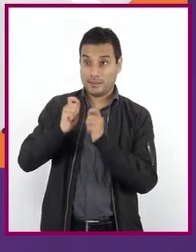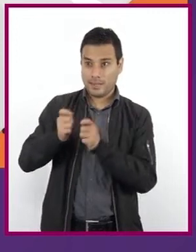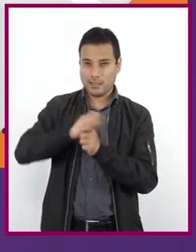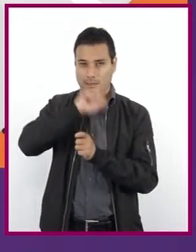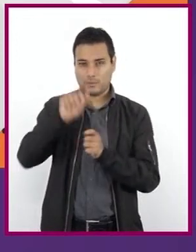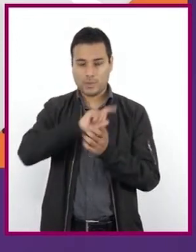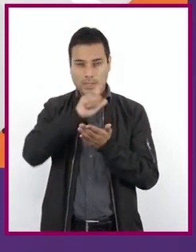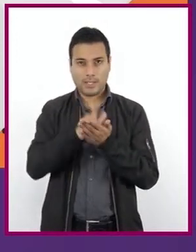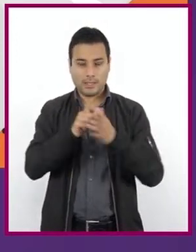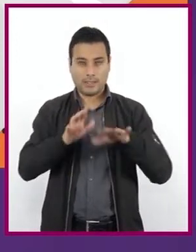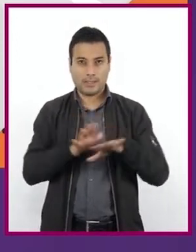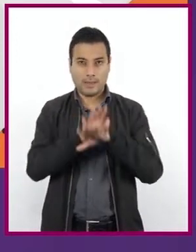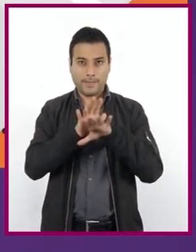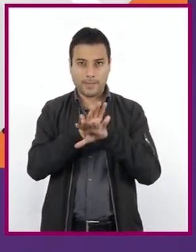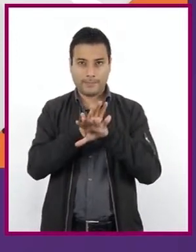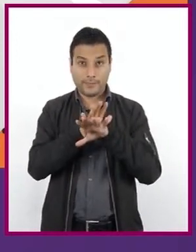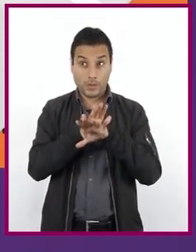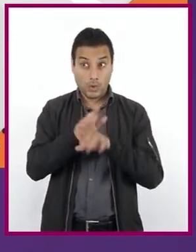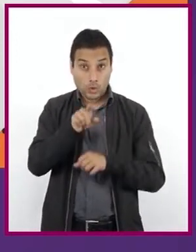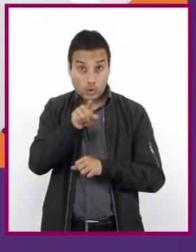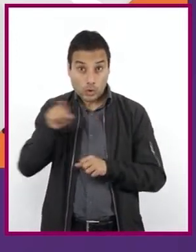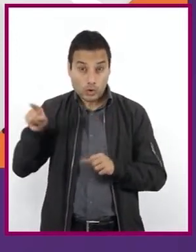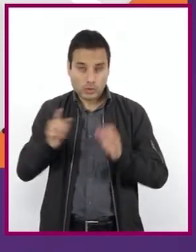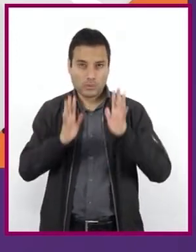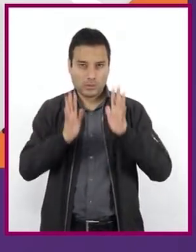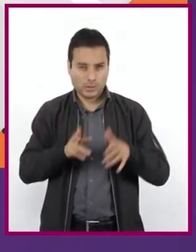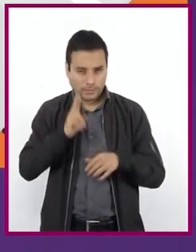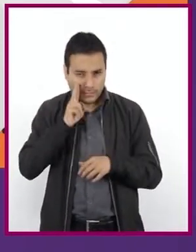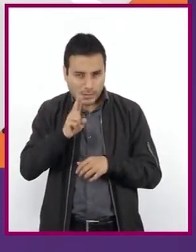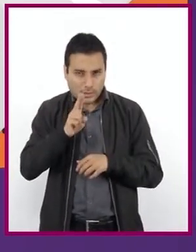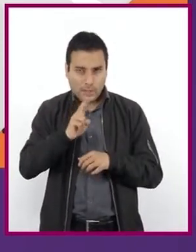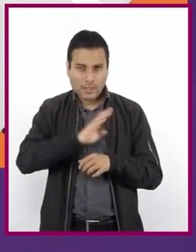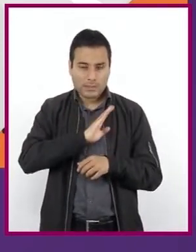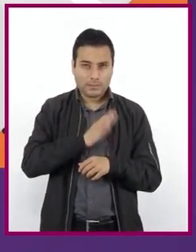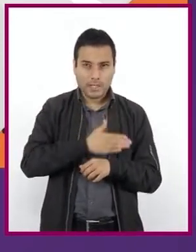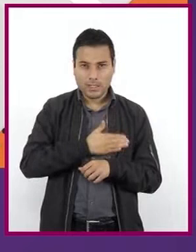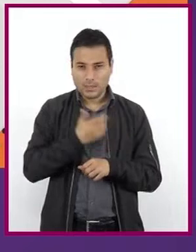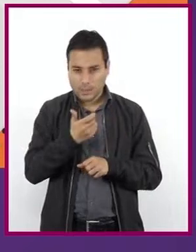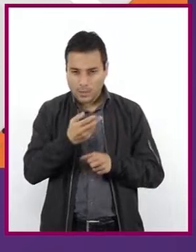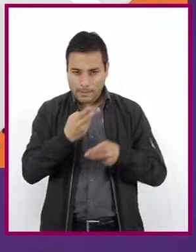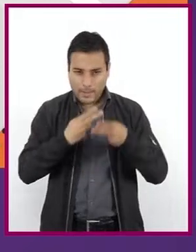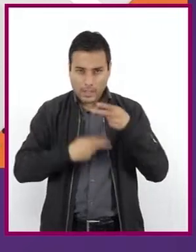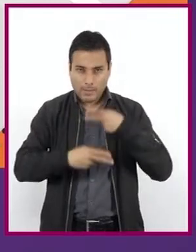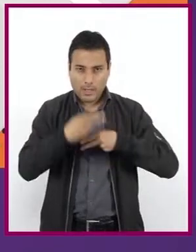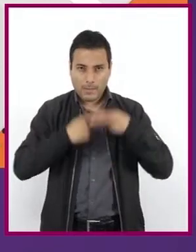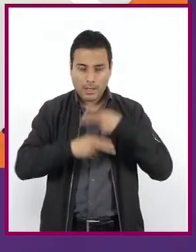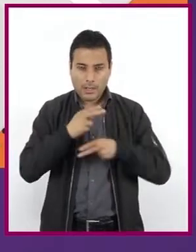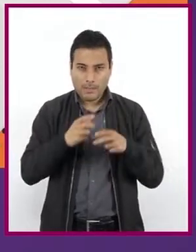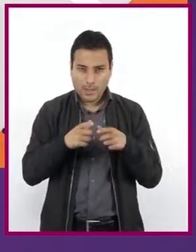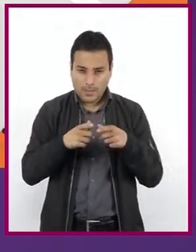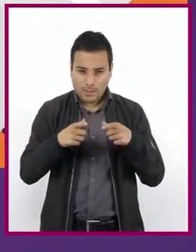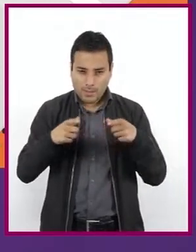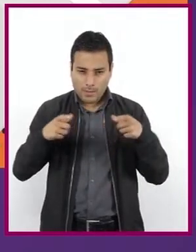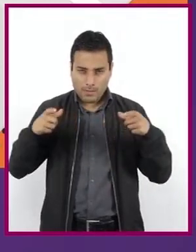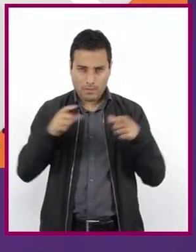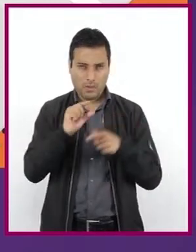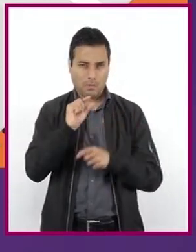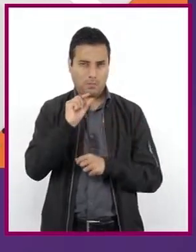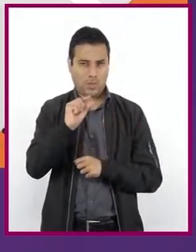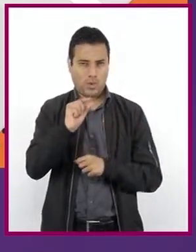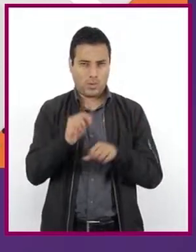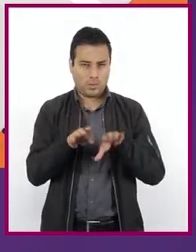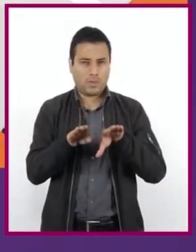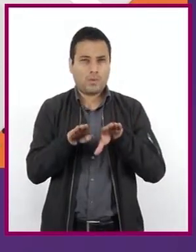España no estaban llegando los rendimientos económicos esperados de la colonia americana más